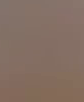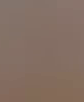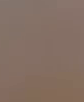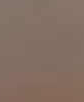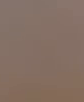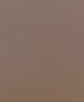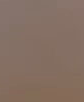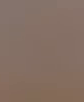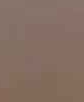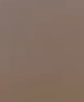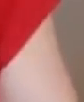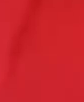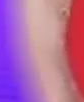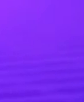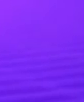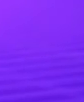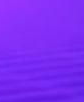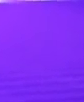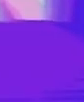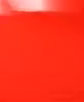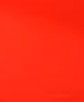la mesa redonda enterita.